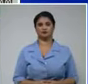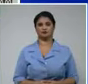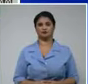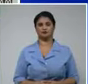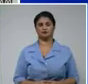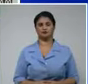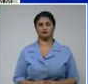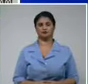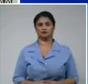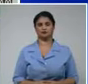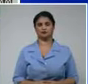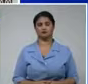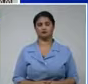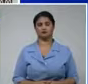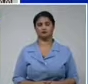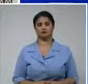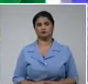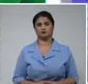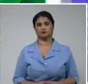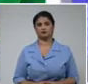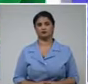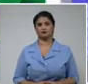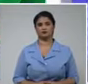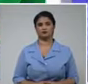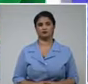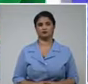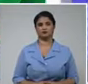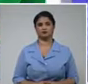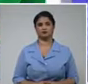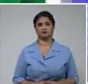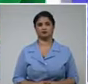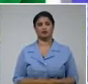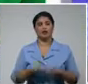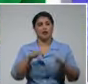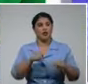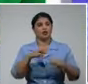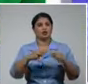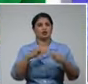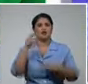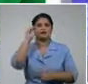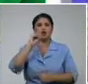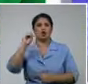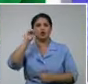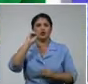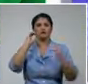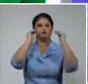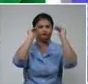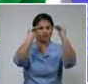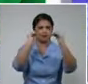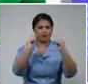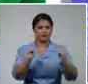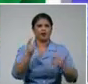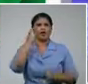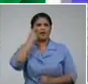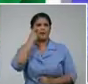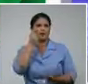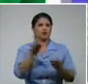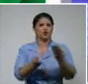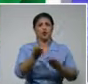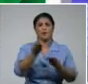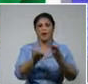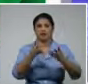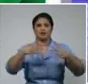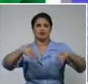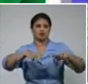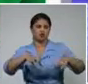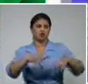es un indicador que se mide también para ver la evolución de la pandemia, ¿no? La tasa de incidencia, pero el número de muestras,